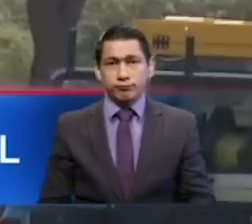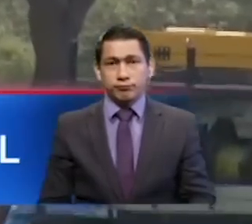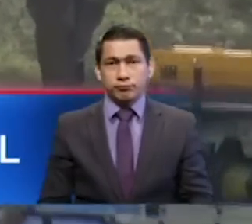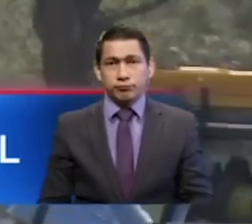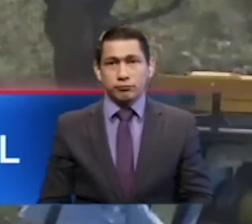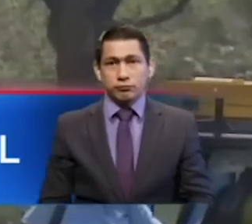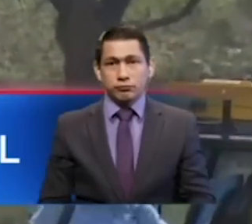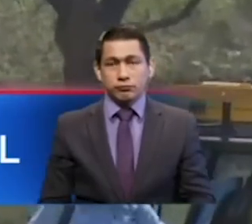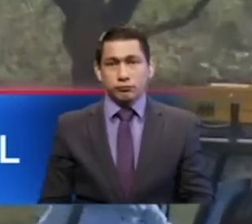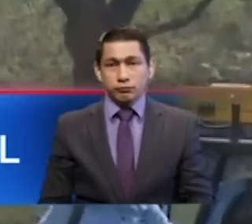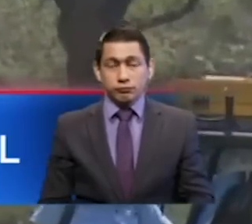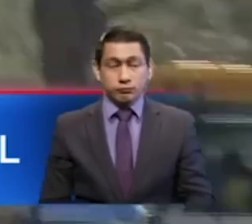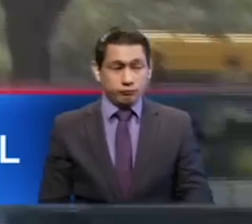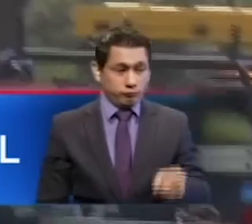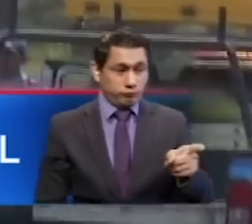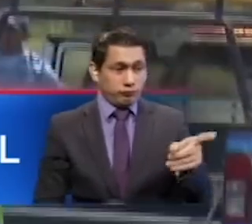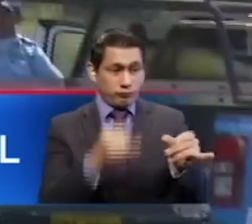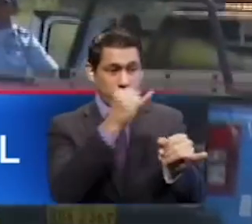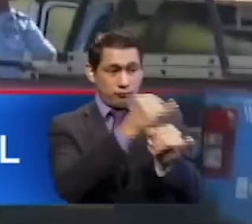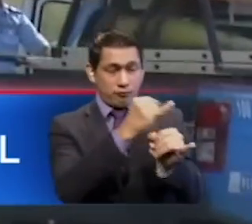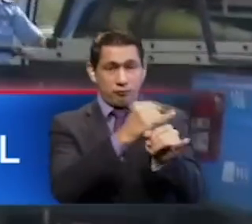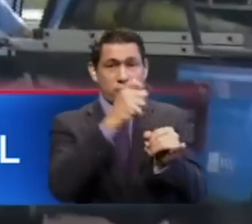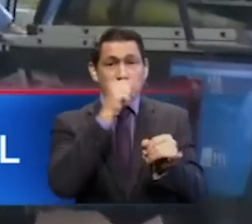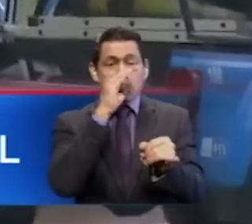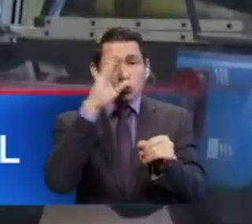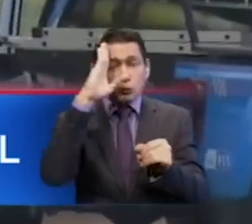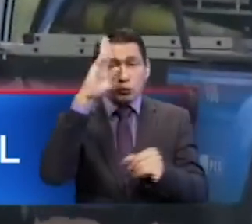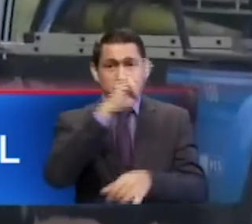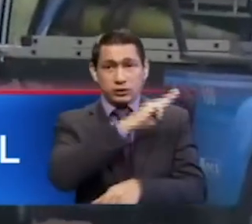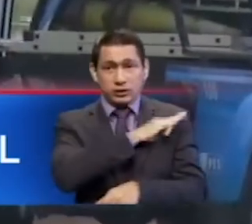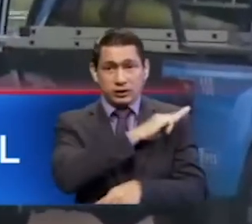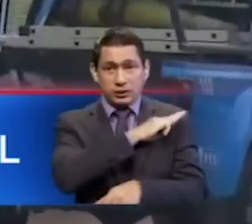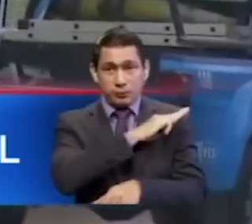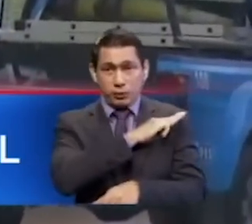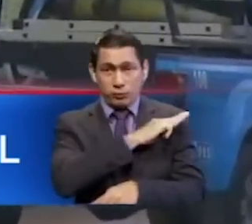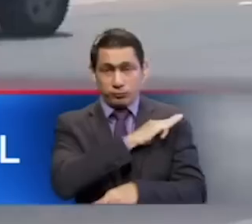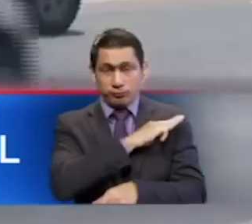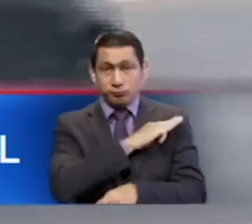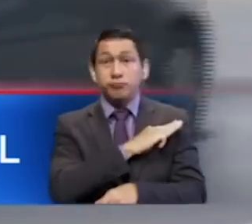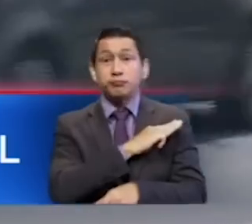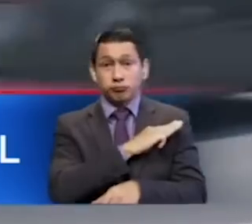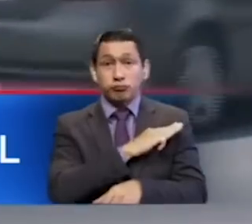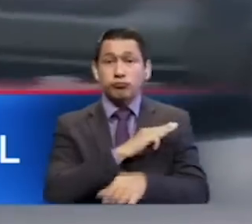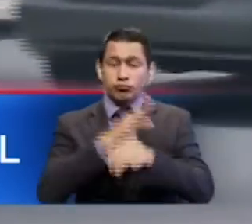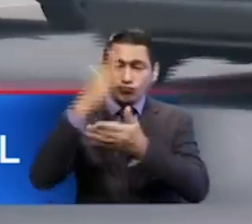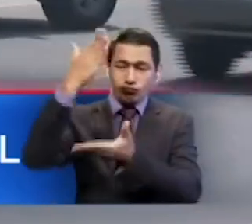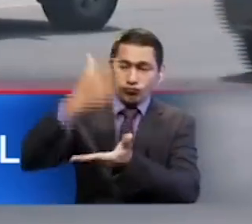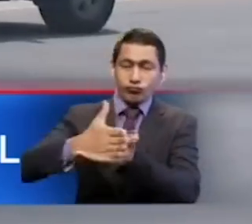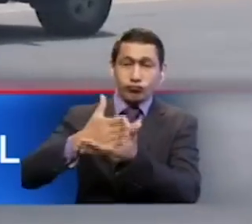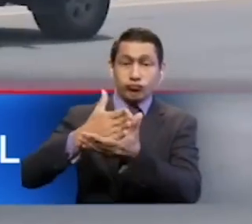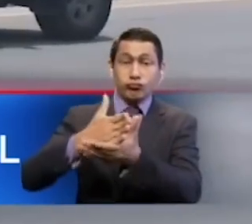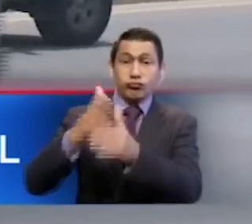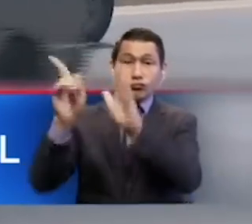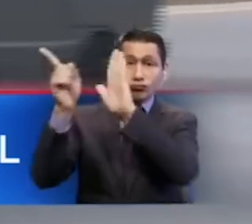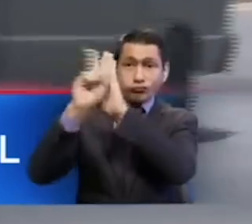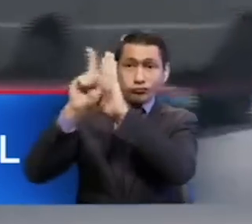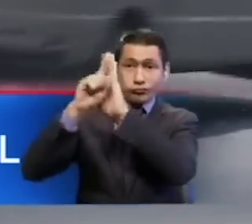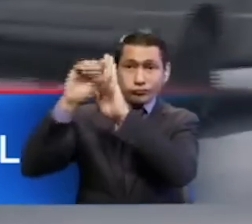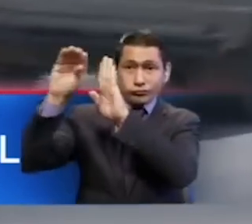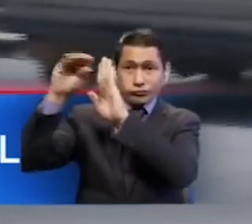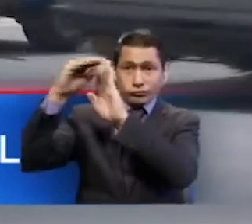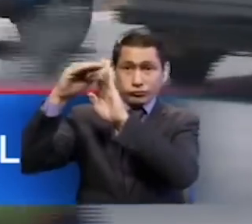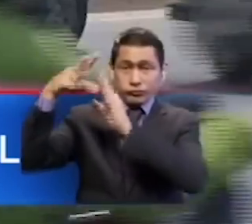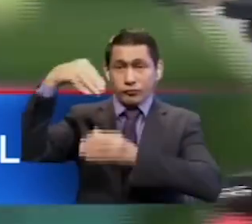Personal de la Agencia de Tránsito Municipal se dispuso a retirar el radar de velocidad ubicado en el kilómetro 18.5 de la vía a la